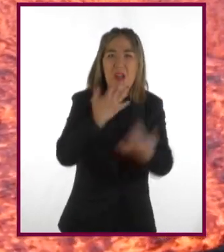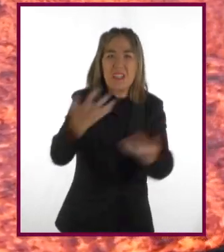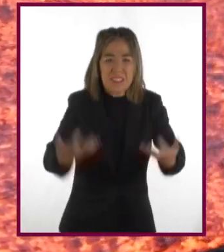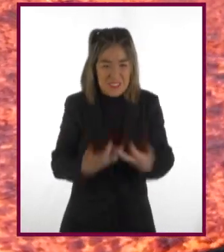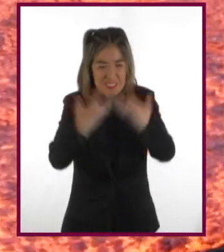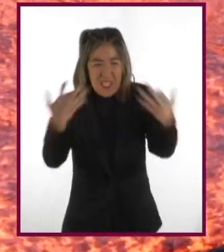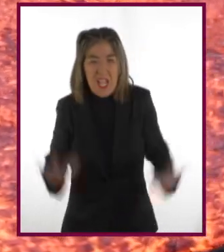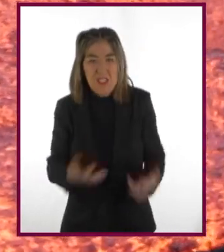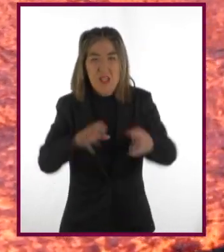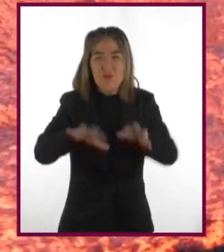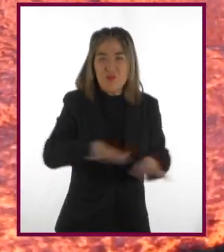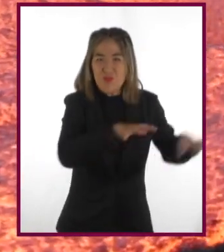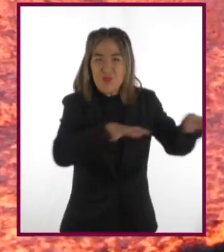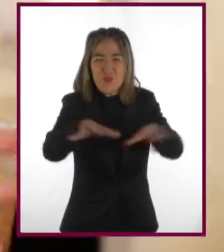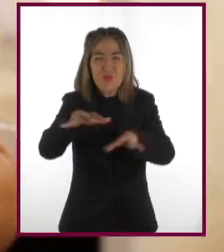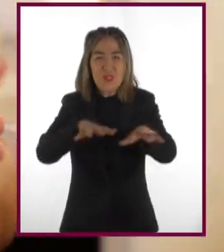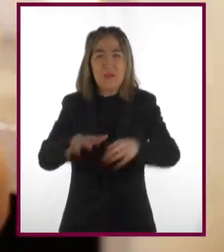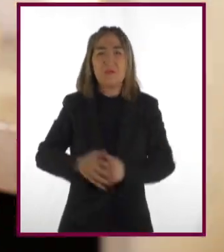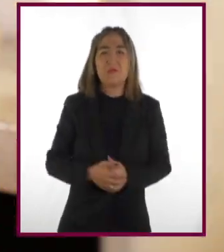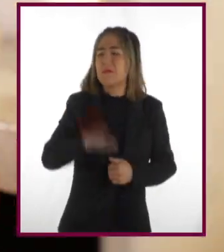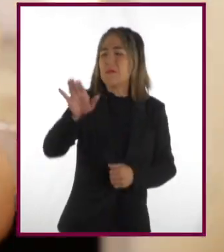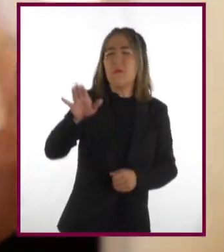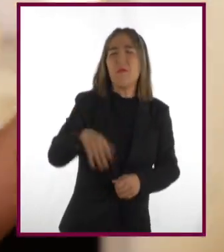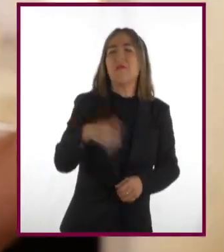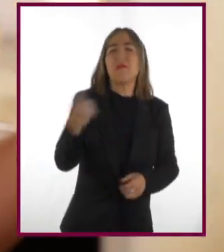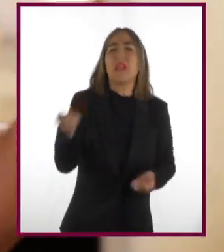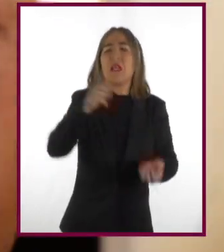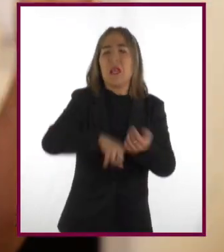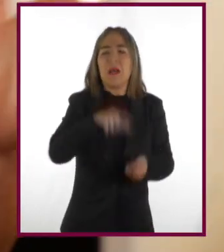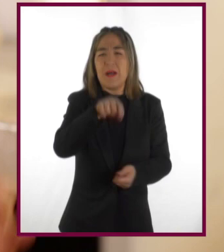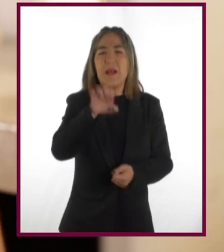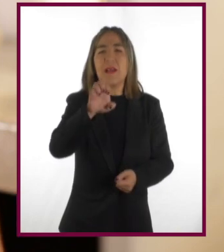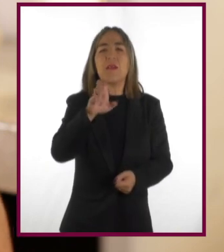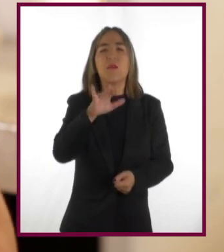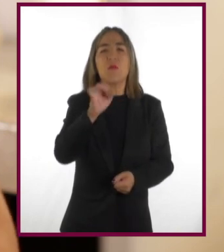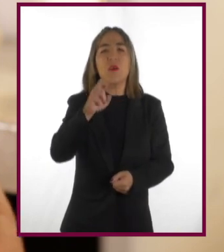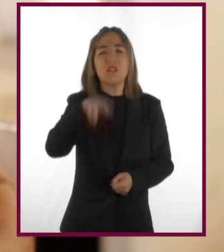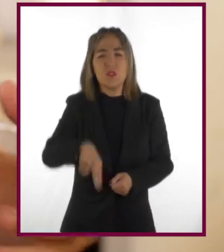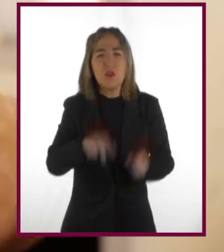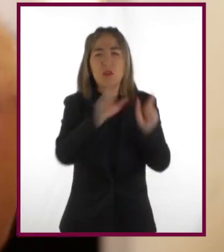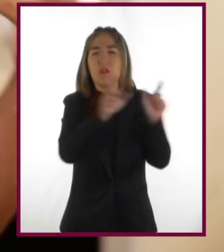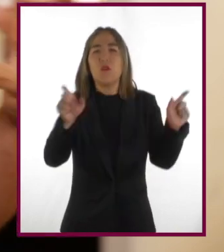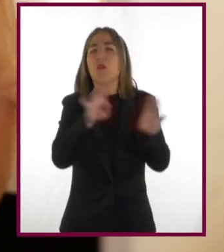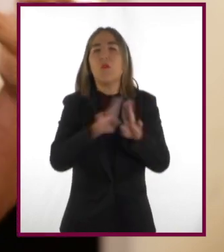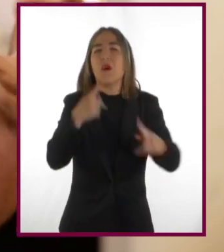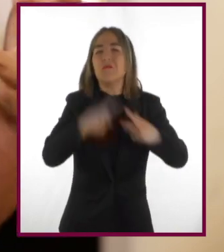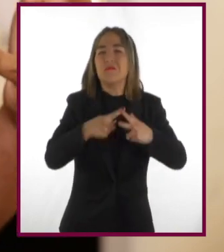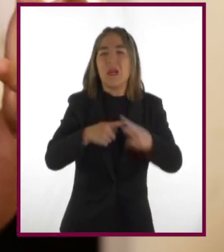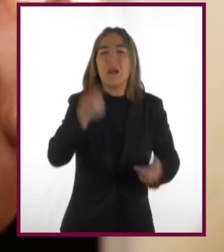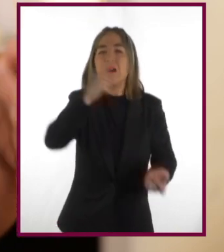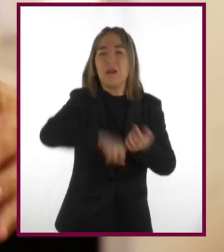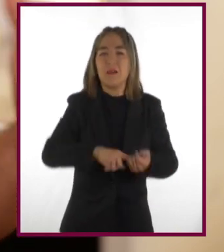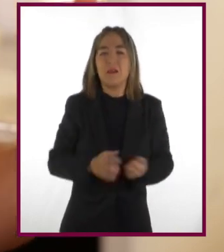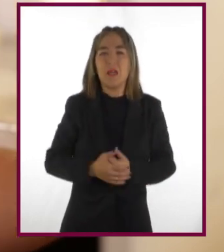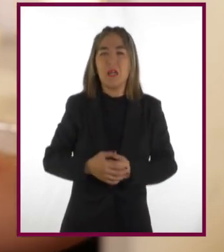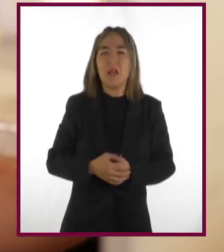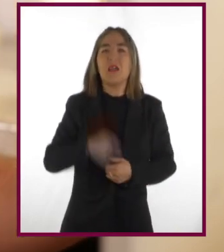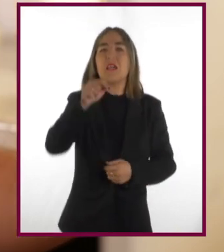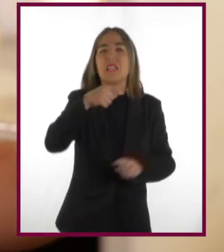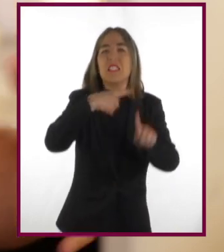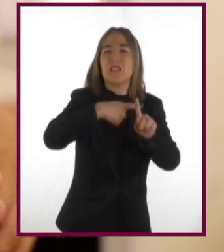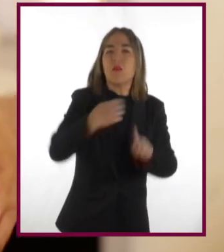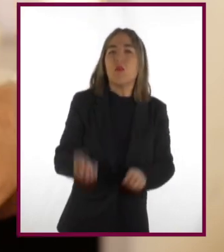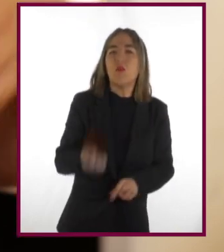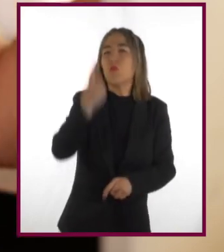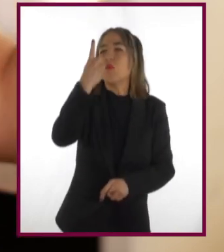terrestre, entre otros. Rosana, ¿qué ocurre con las ecuaciones de Navier-Stokes cuando tenemos que calcular, por ejemplo, el estado del